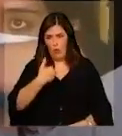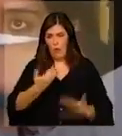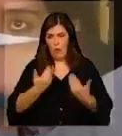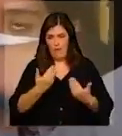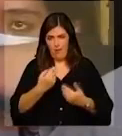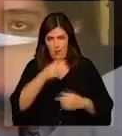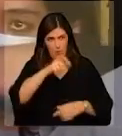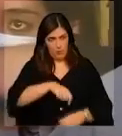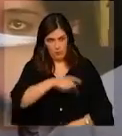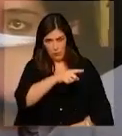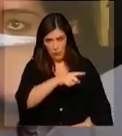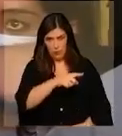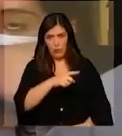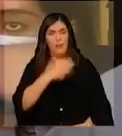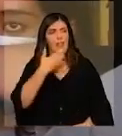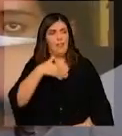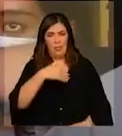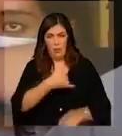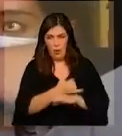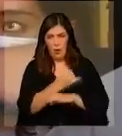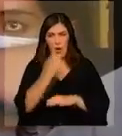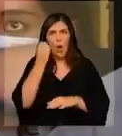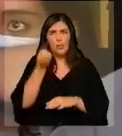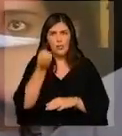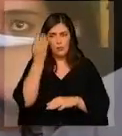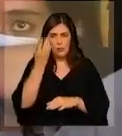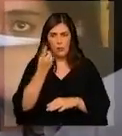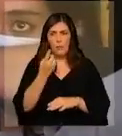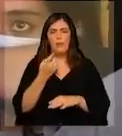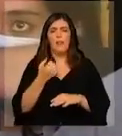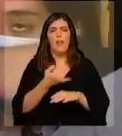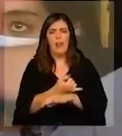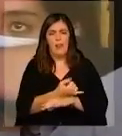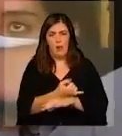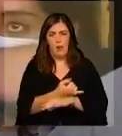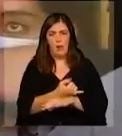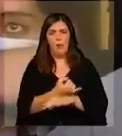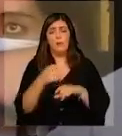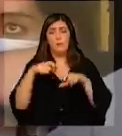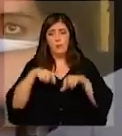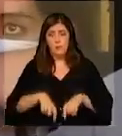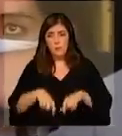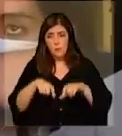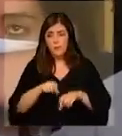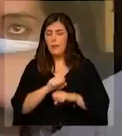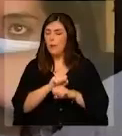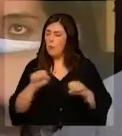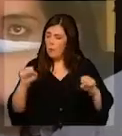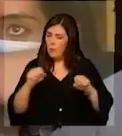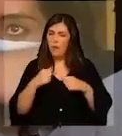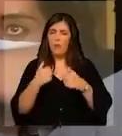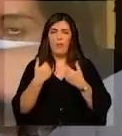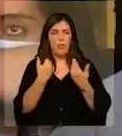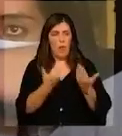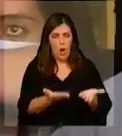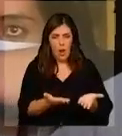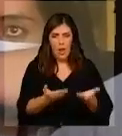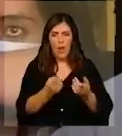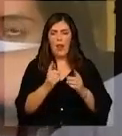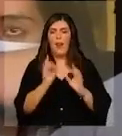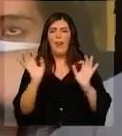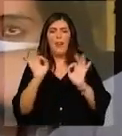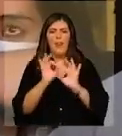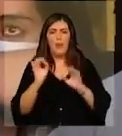un error, entendió conceptualmente dónde estaba el error. La intendencia no puede generar donaciones hacia